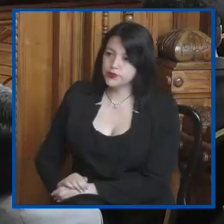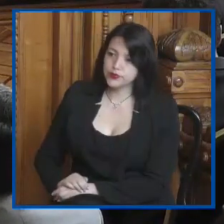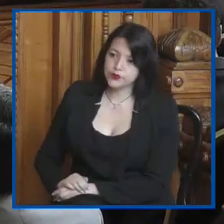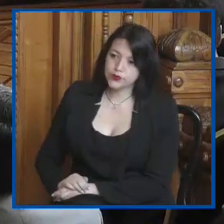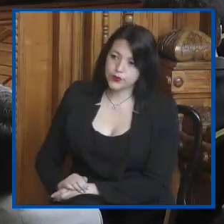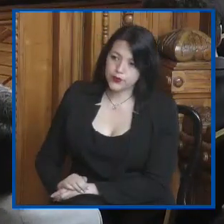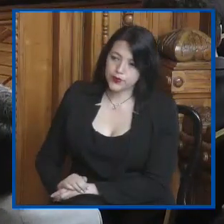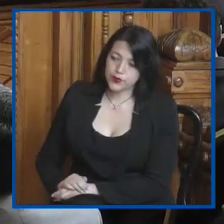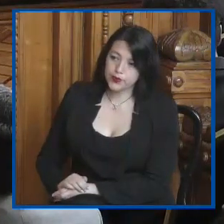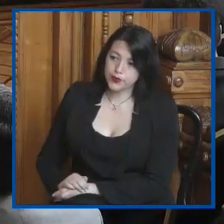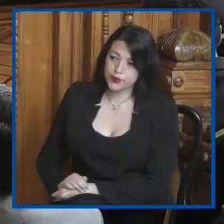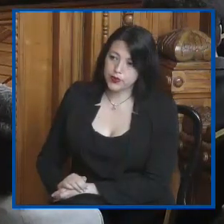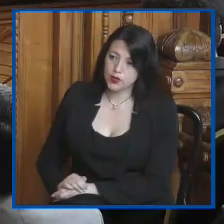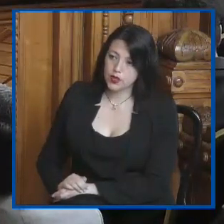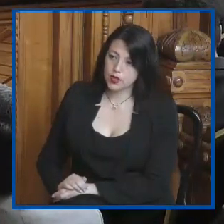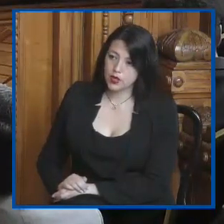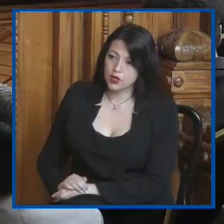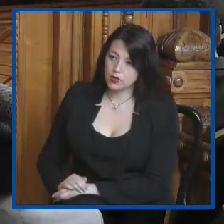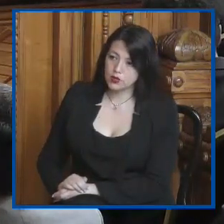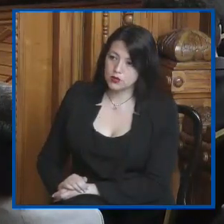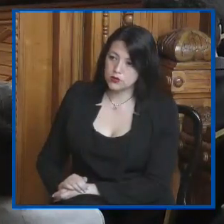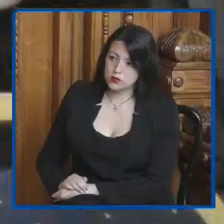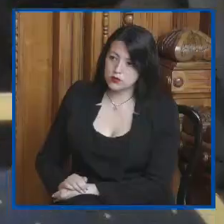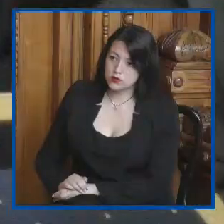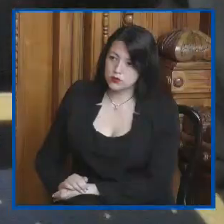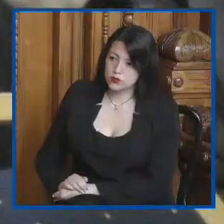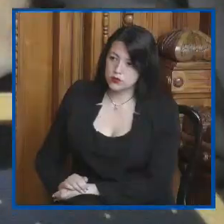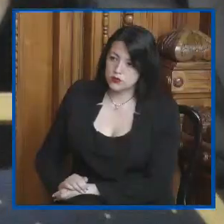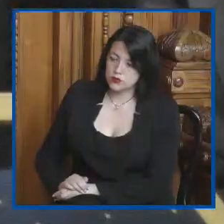pregunta. A esta altura yo